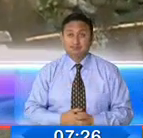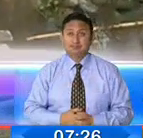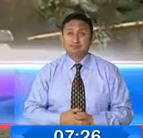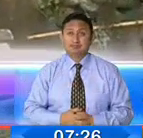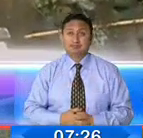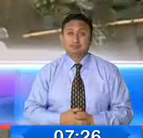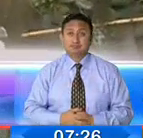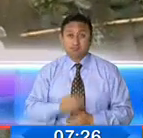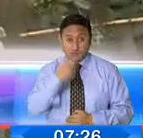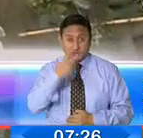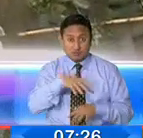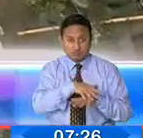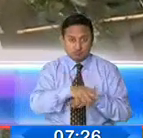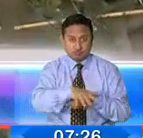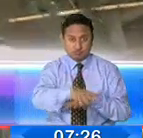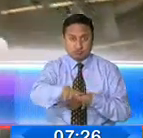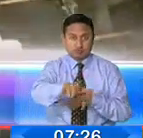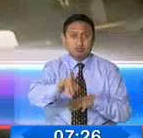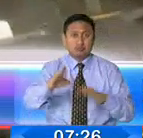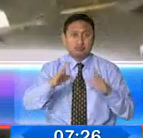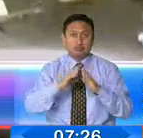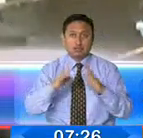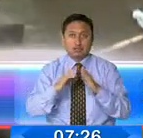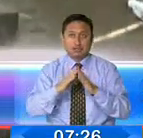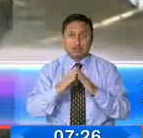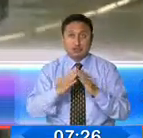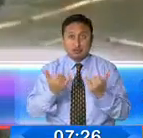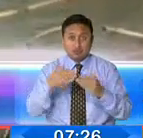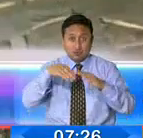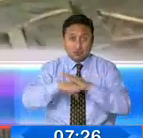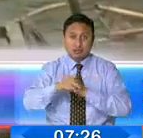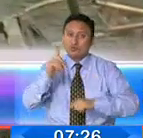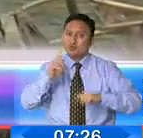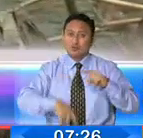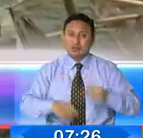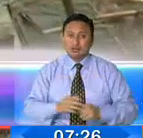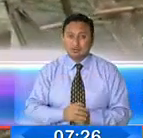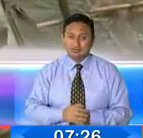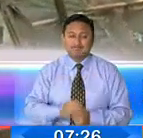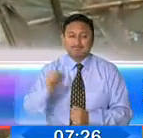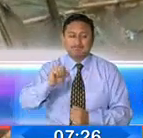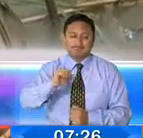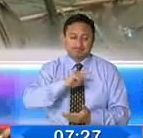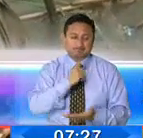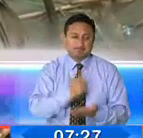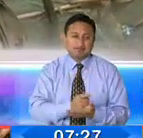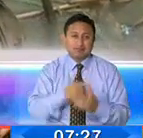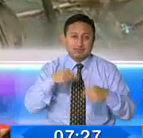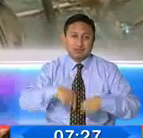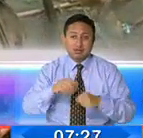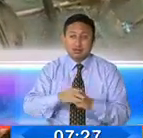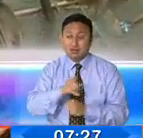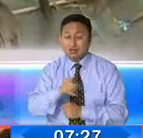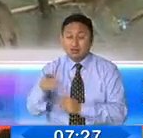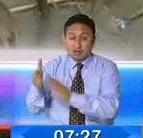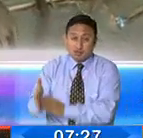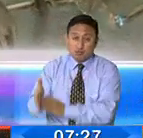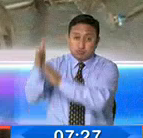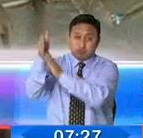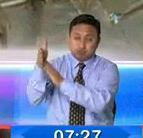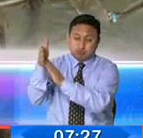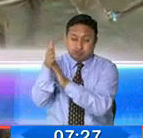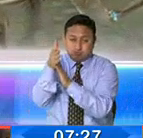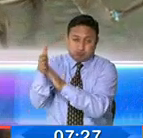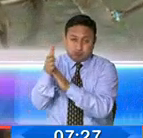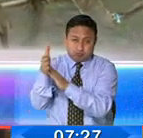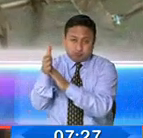porque vemos en imágenes viviendas donde no es posible todavía ingresar. Sí, porque tenemos la caída de un muro que servía como contención para